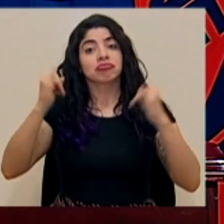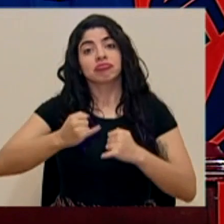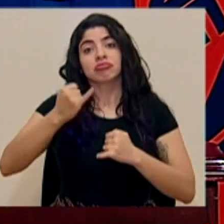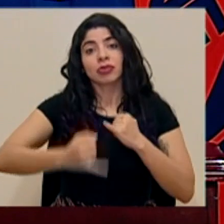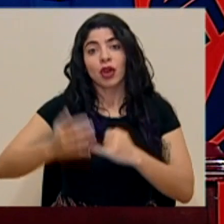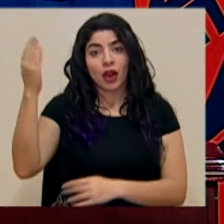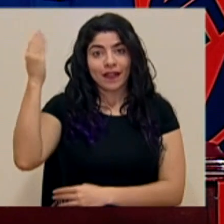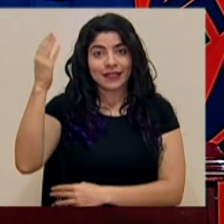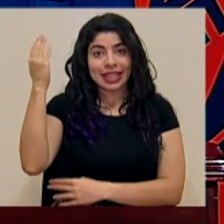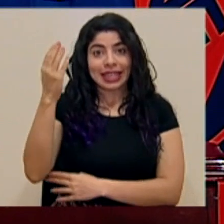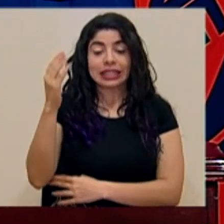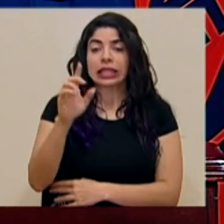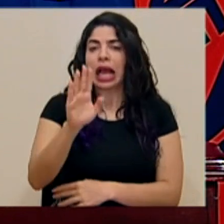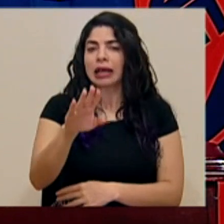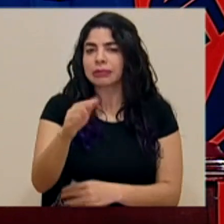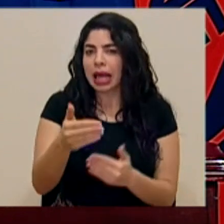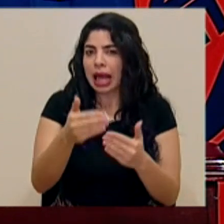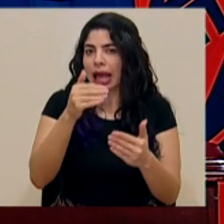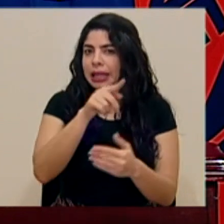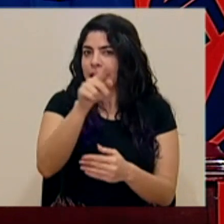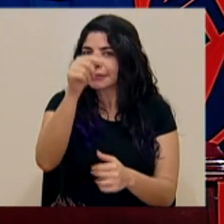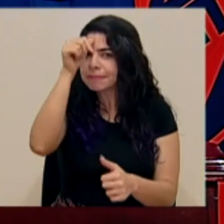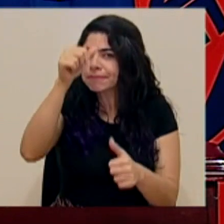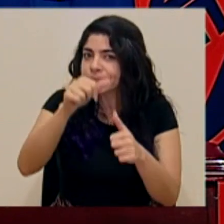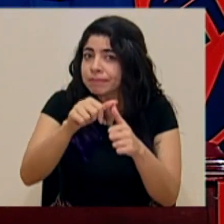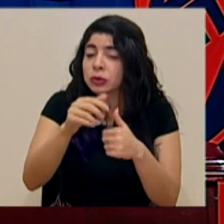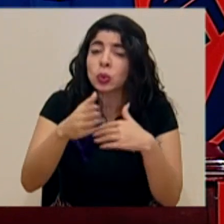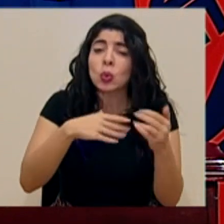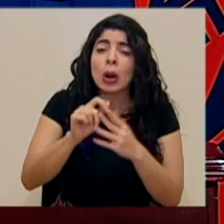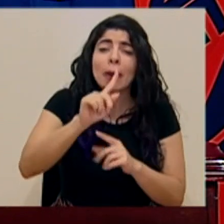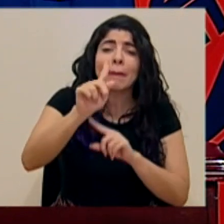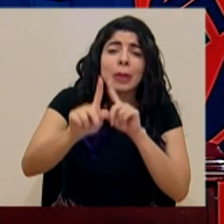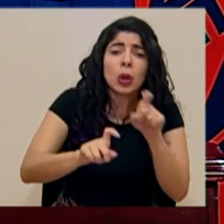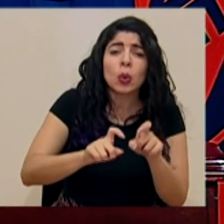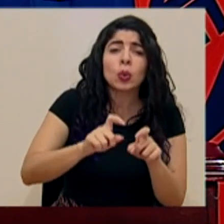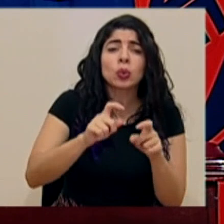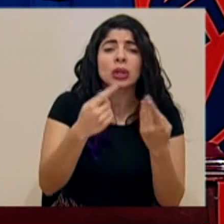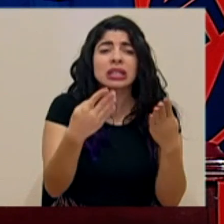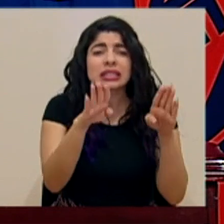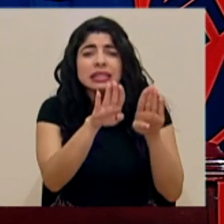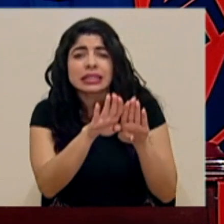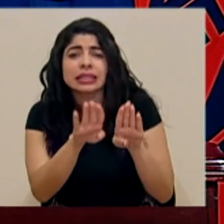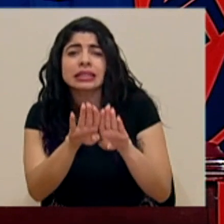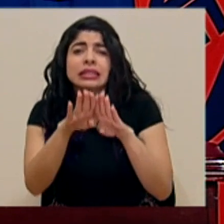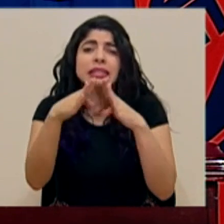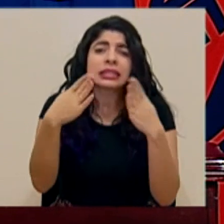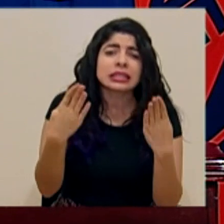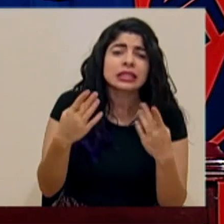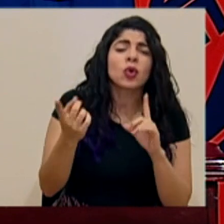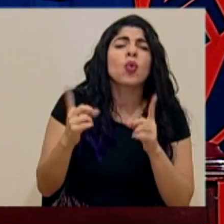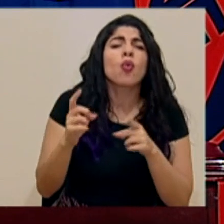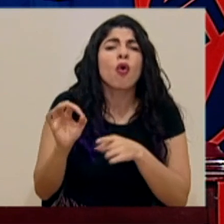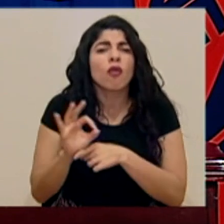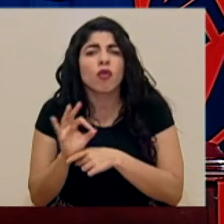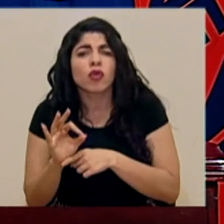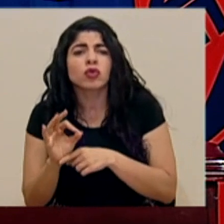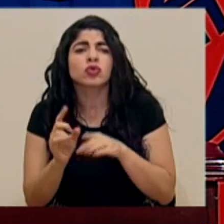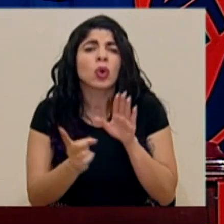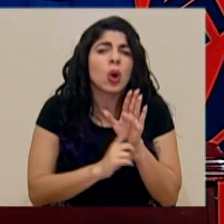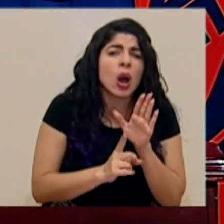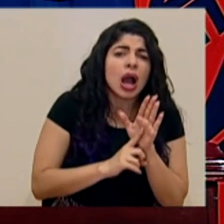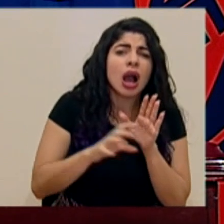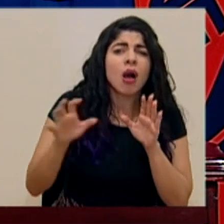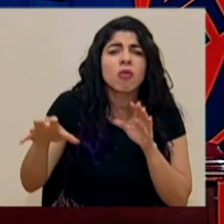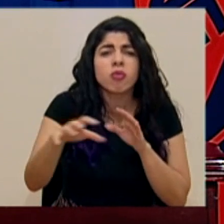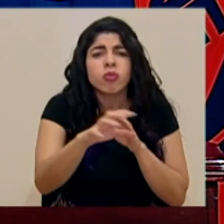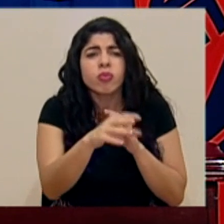esta conferencia de prensa, no sin antes recordarles que para consultar las medidas de cierre, apertura, operación, alertas en los